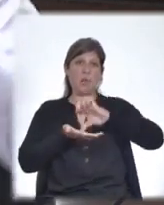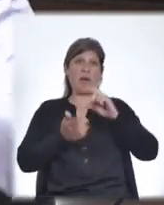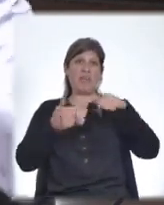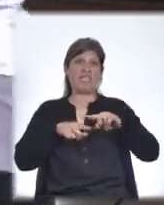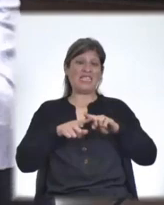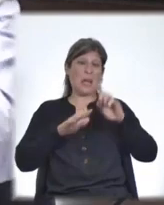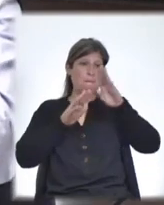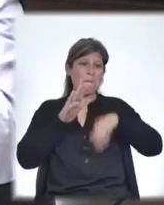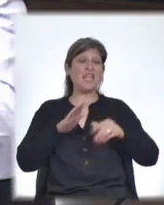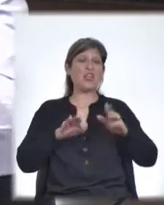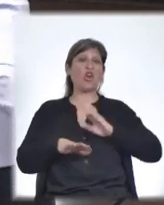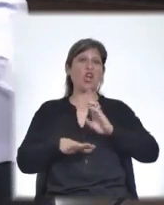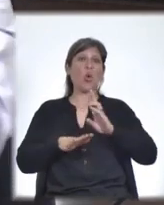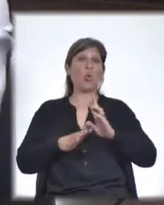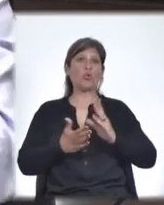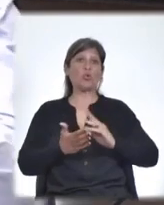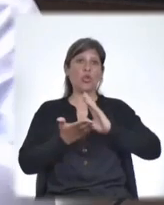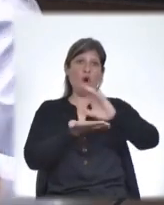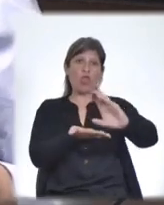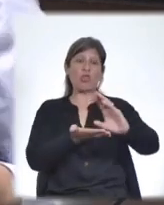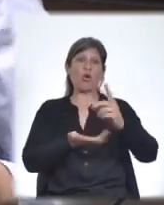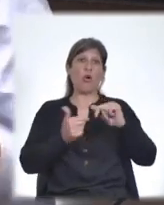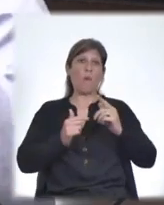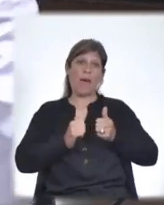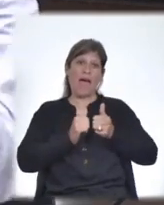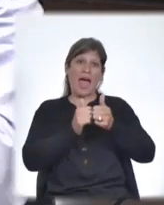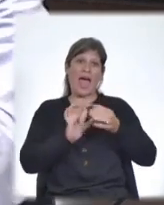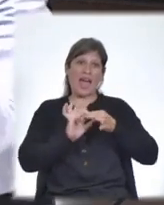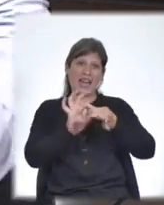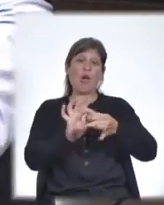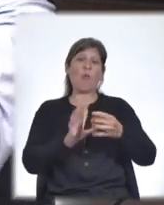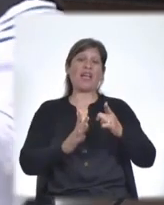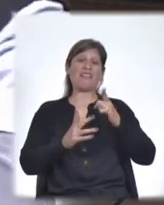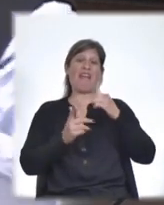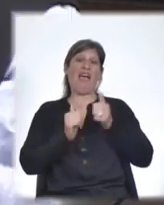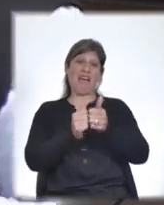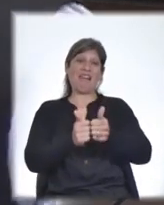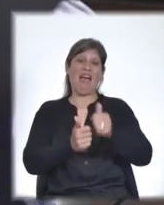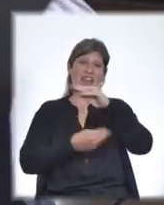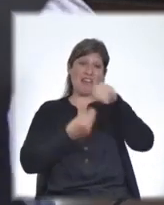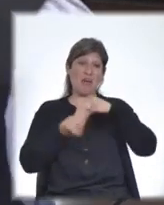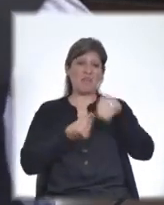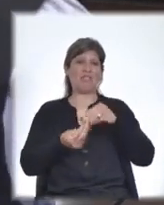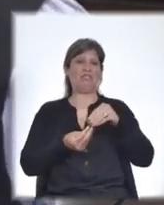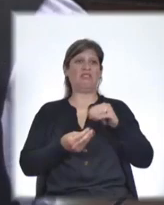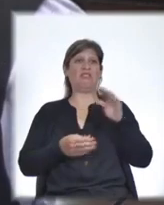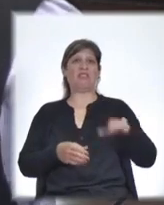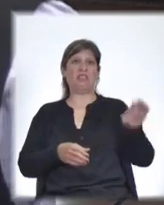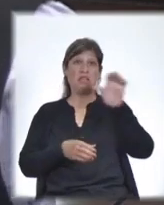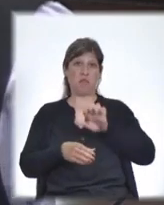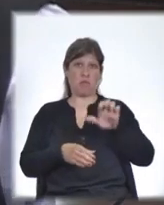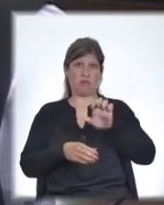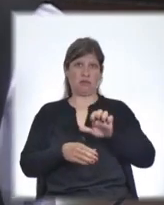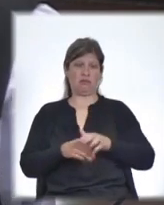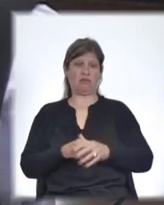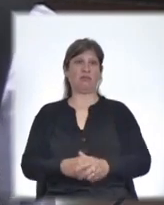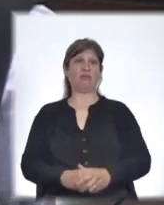menos recursos puso en acompañar a las familias y a las empresas.